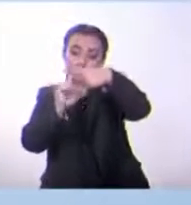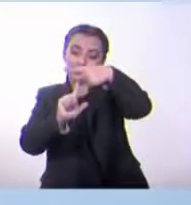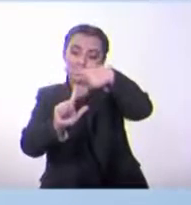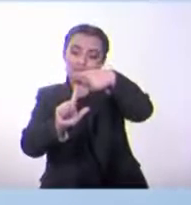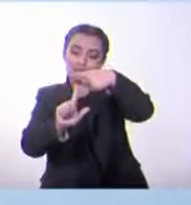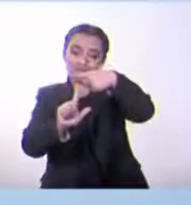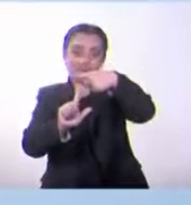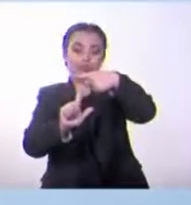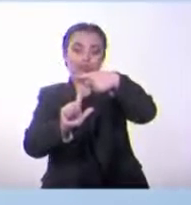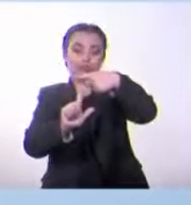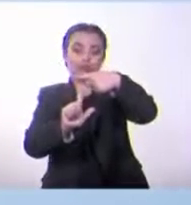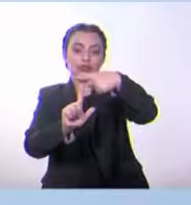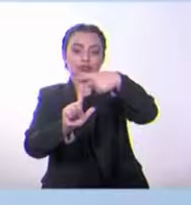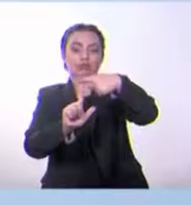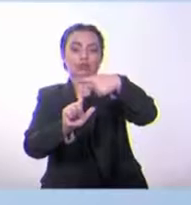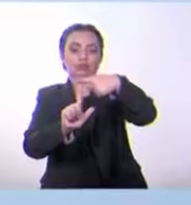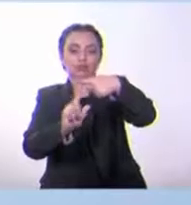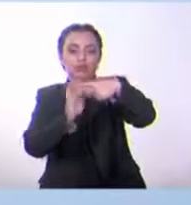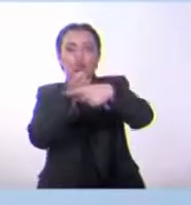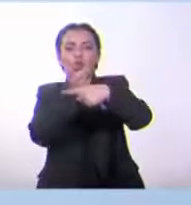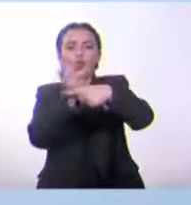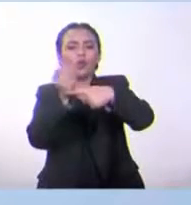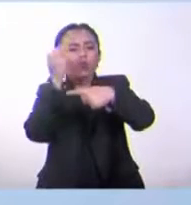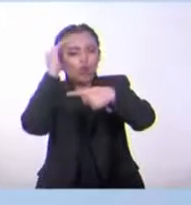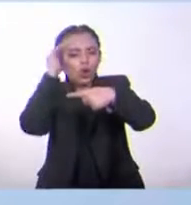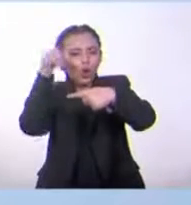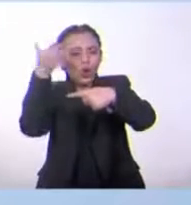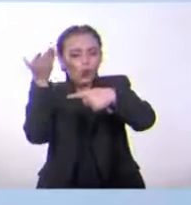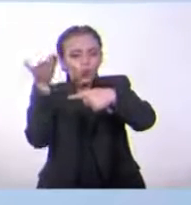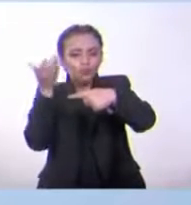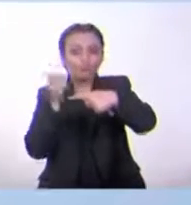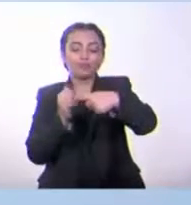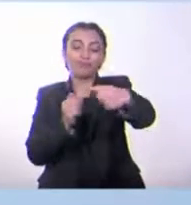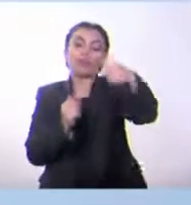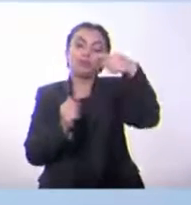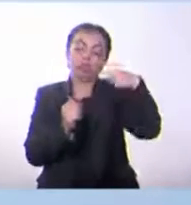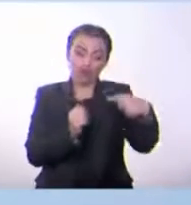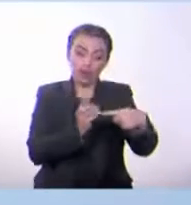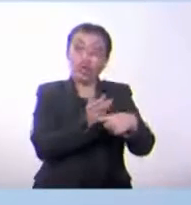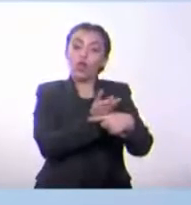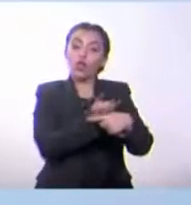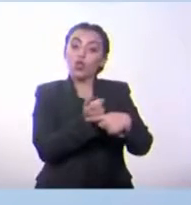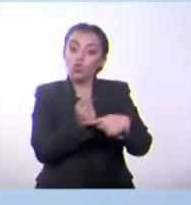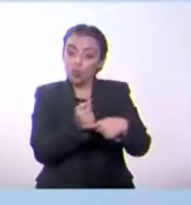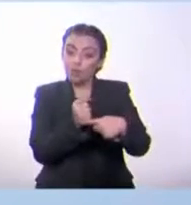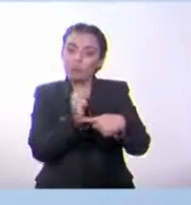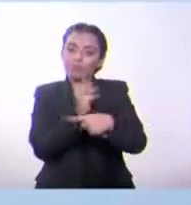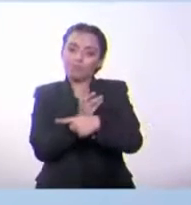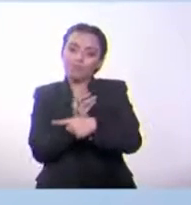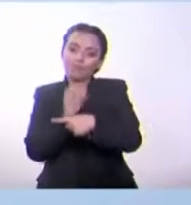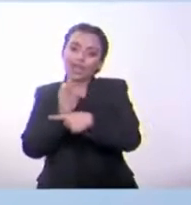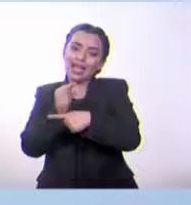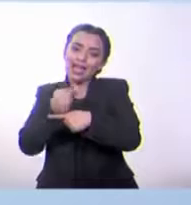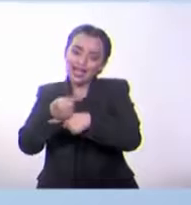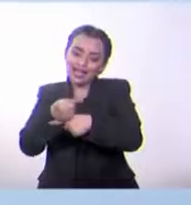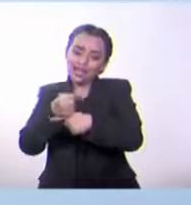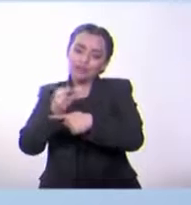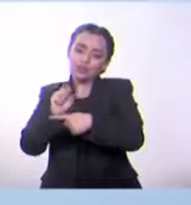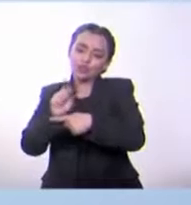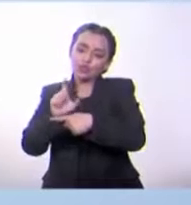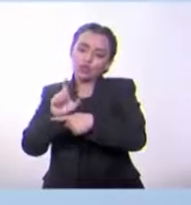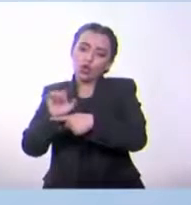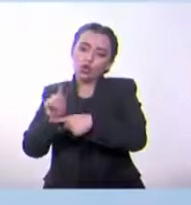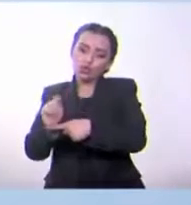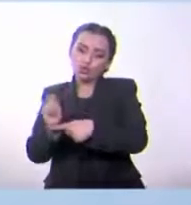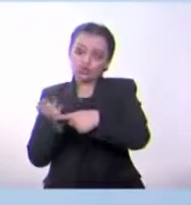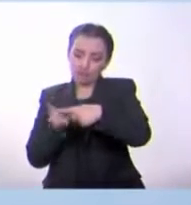Necesitamos calcular el número de equivalentes. Esto es gramos de soluto entre peso equivalente. Entonces necesitamos